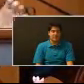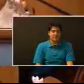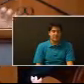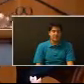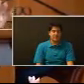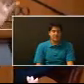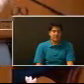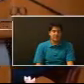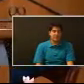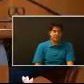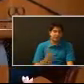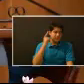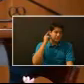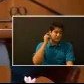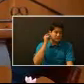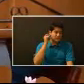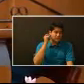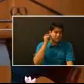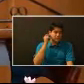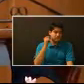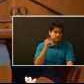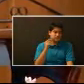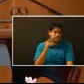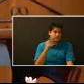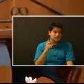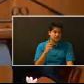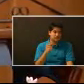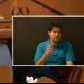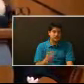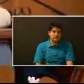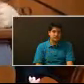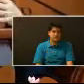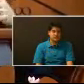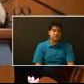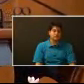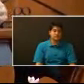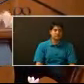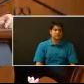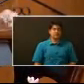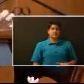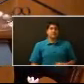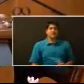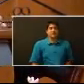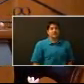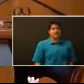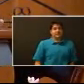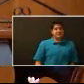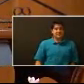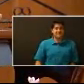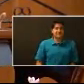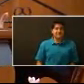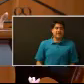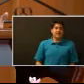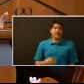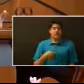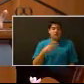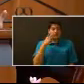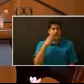Usted sabe la historia, pero lo puse ahí, creo que no se lee. Puse mucho ahí, la letra es muy chiquita, le voy a ver si puedo leer yo